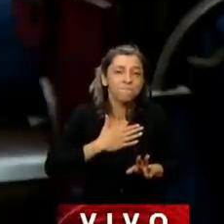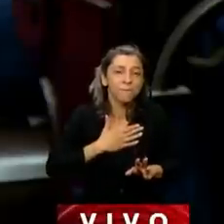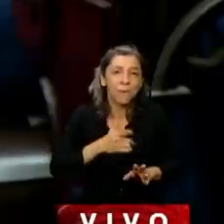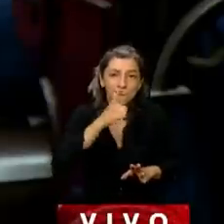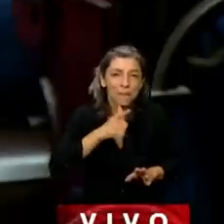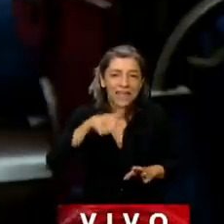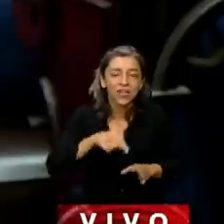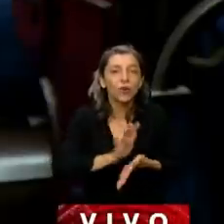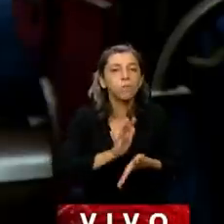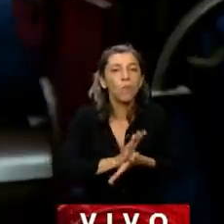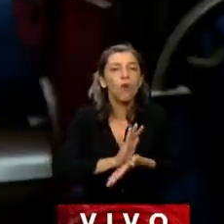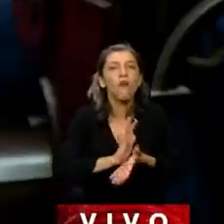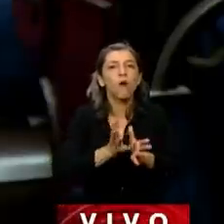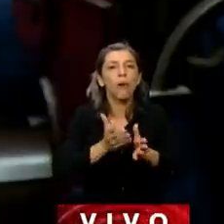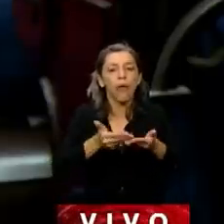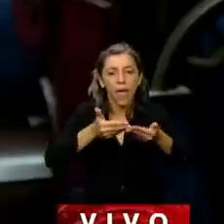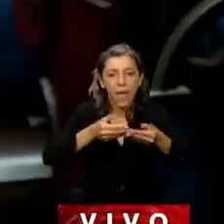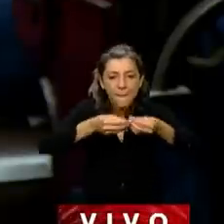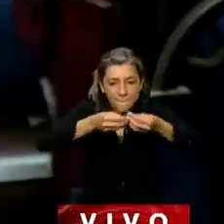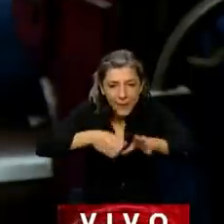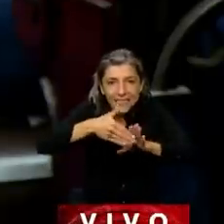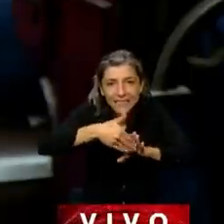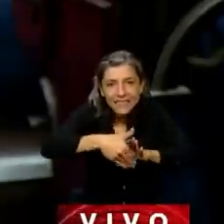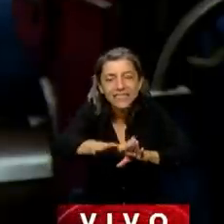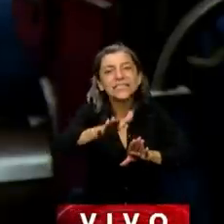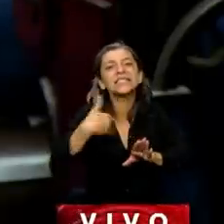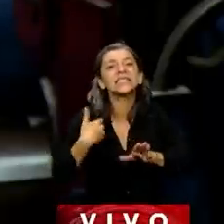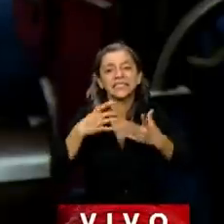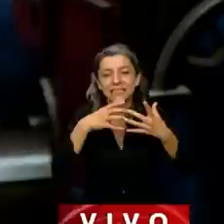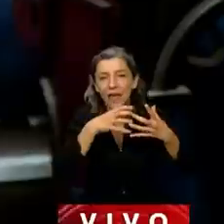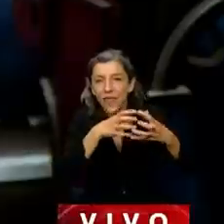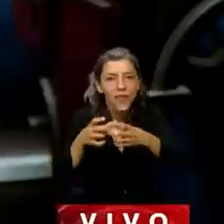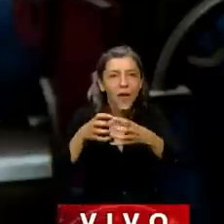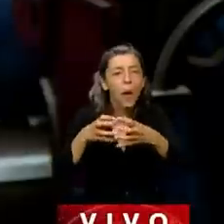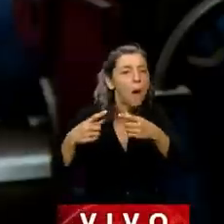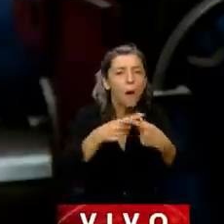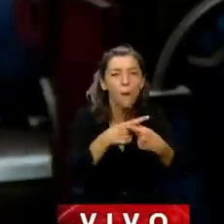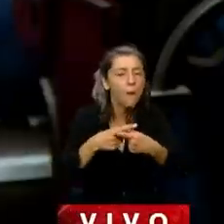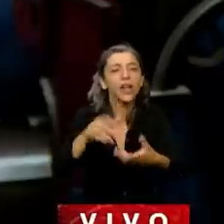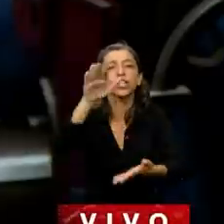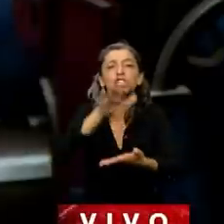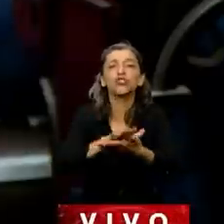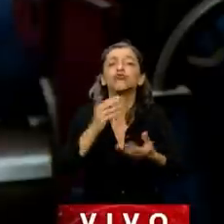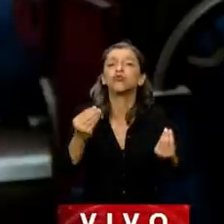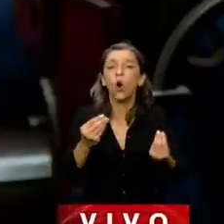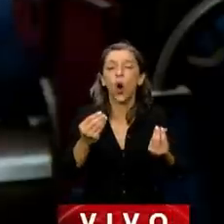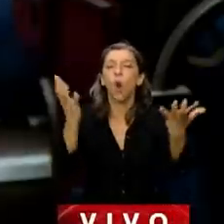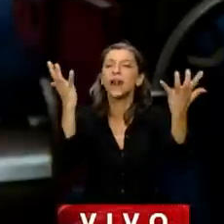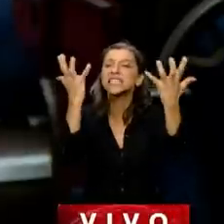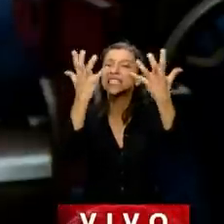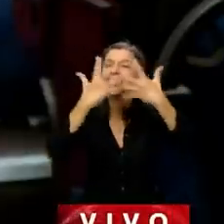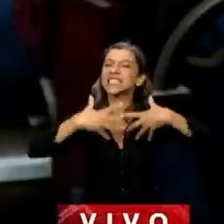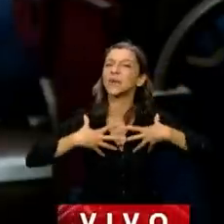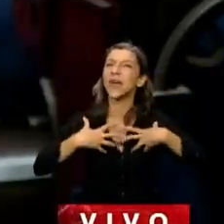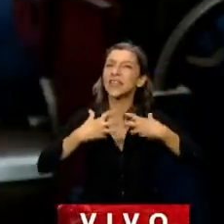la puerta además a un gran debate pendiente que tiene la Argentina, que es sobre su sistema de salud.